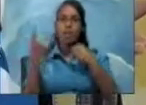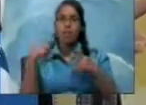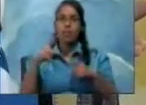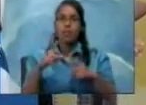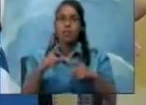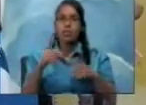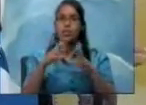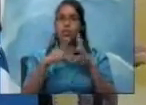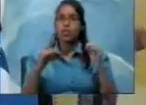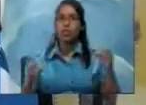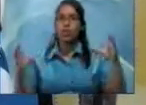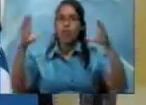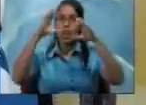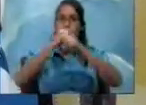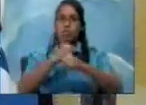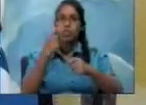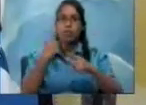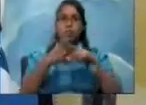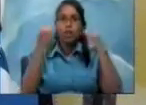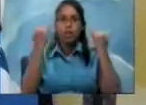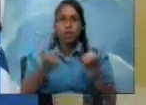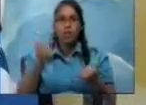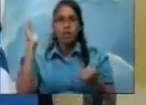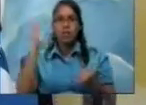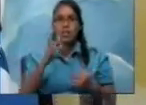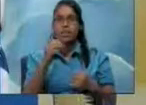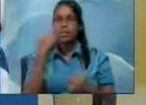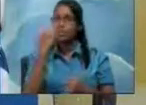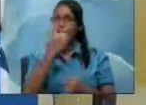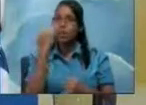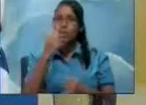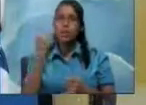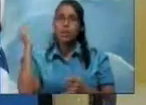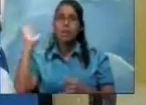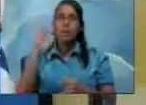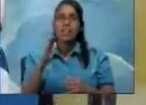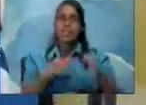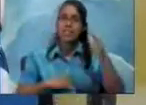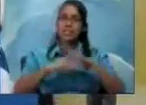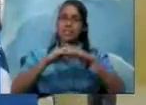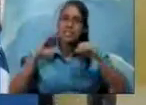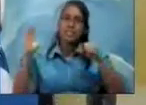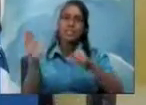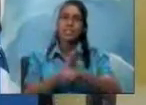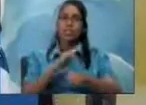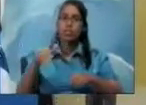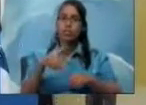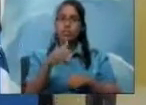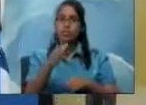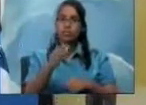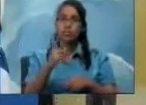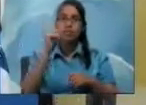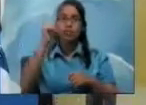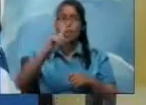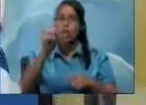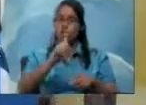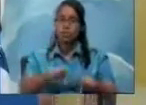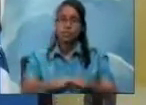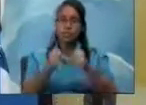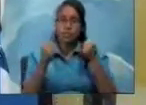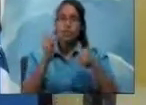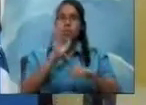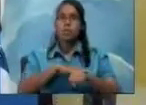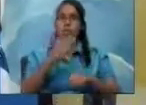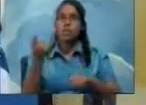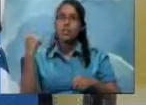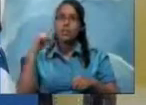pasado toda la noche pero ahora venían sonrientes venían llenos de peces esa re que no se rompía porque